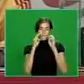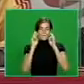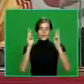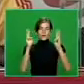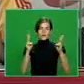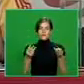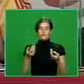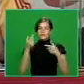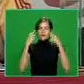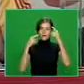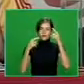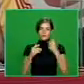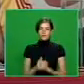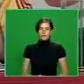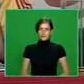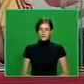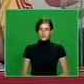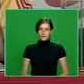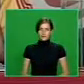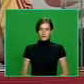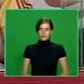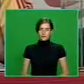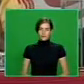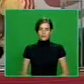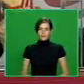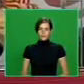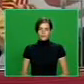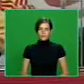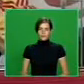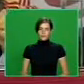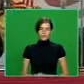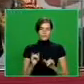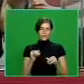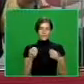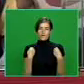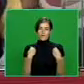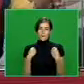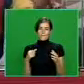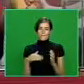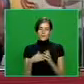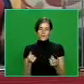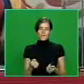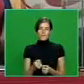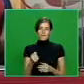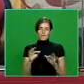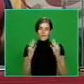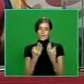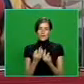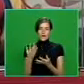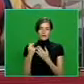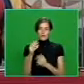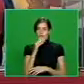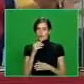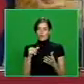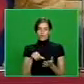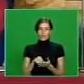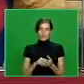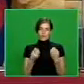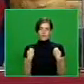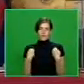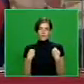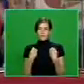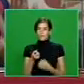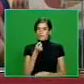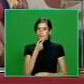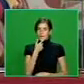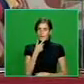ciudad caribia donde viven miles de familias que antes no tenían donde vivir eso es una hermosura